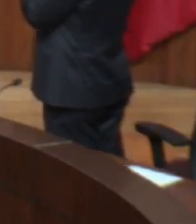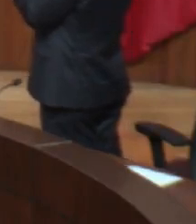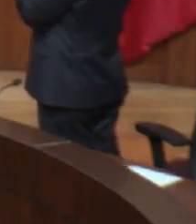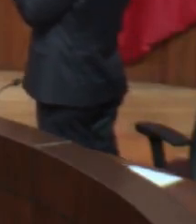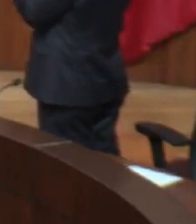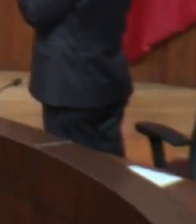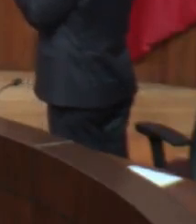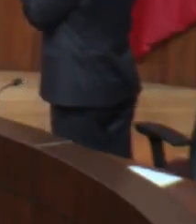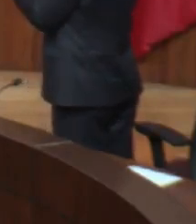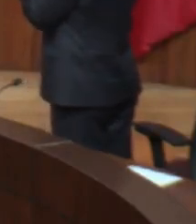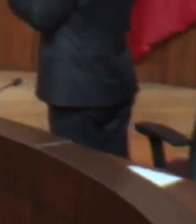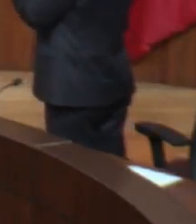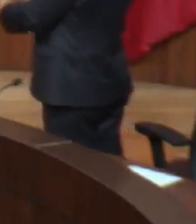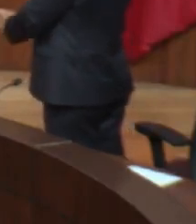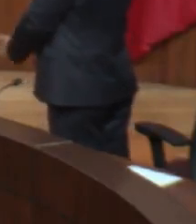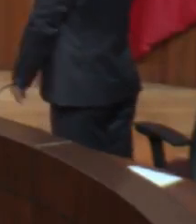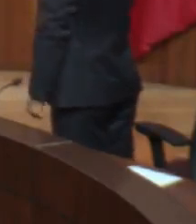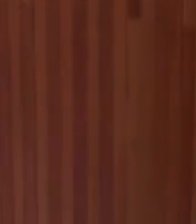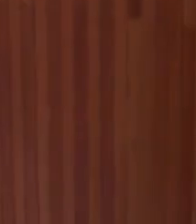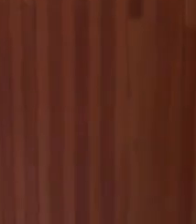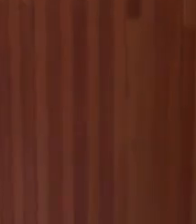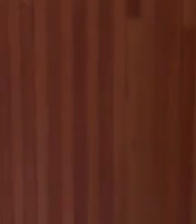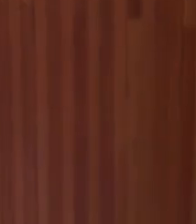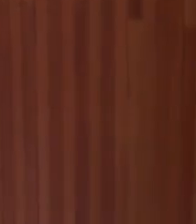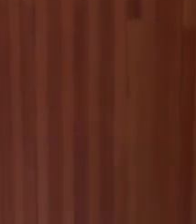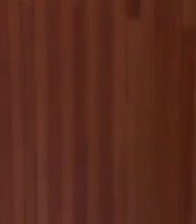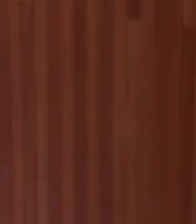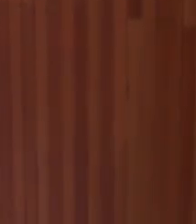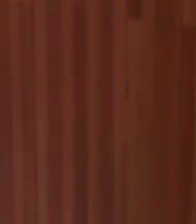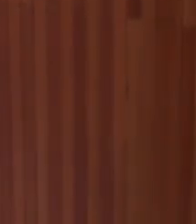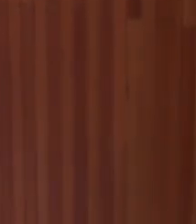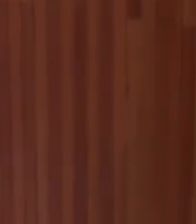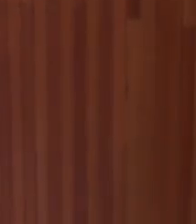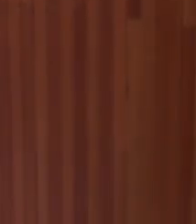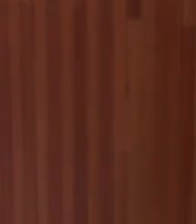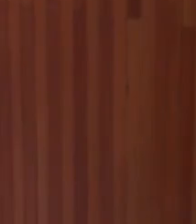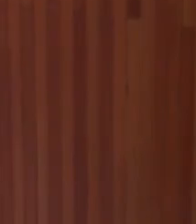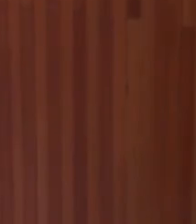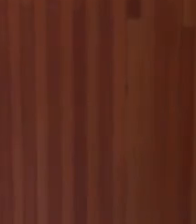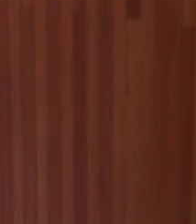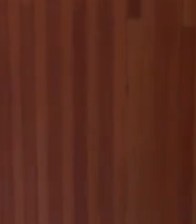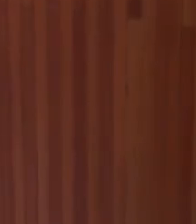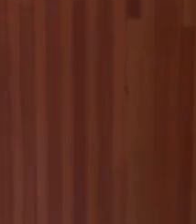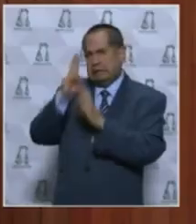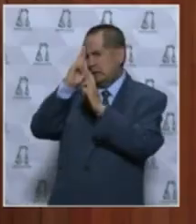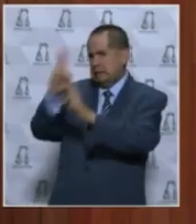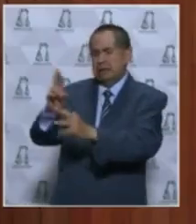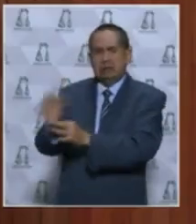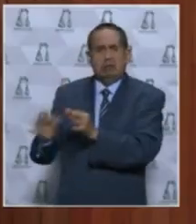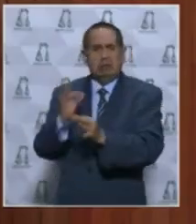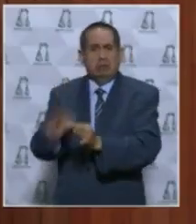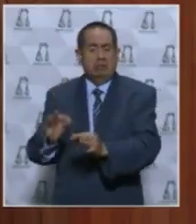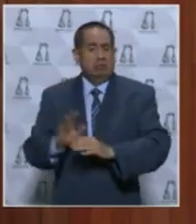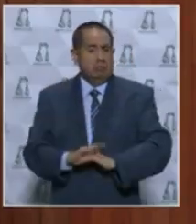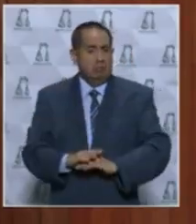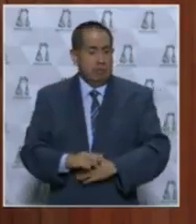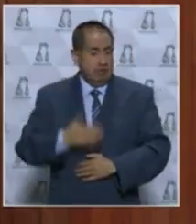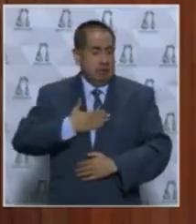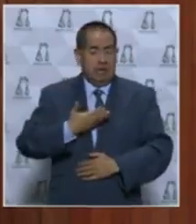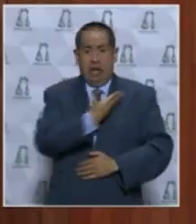obrador como presidente electo de mexico señaló que el ejecutivo no buscará someter a otros poderes el ejecutivo